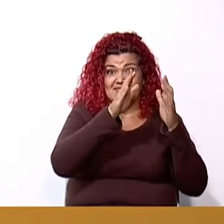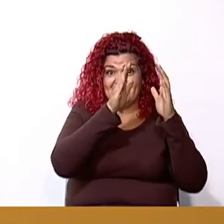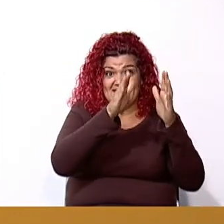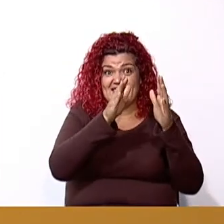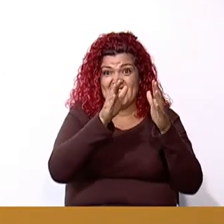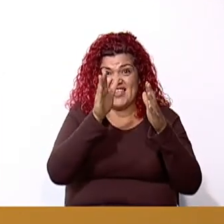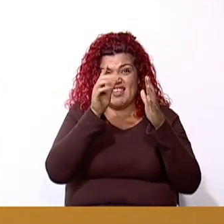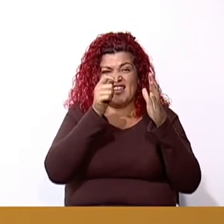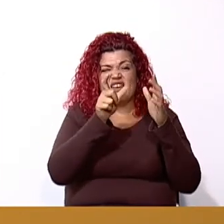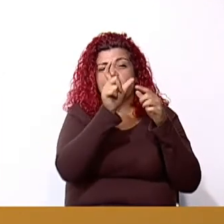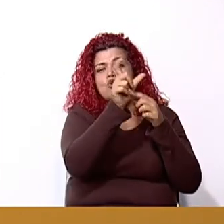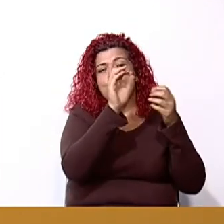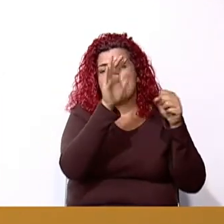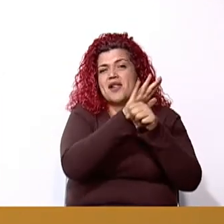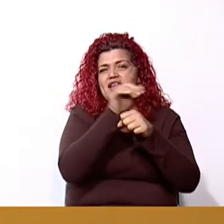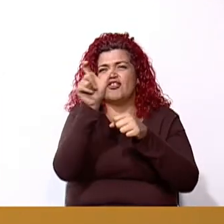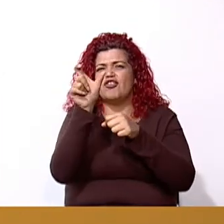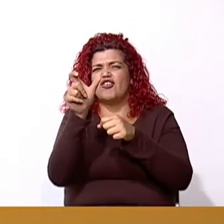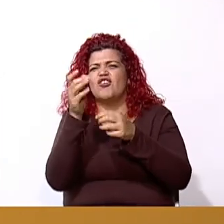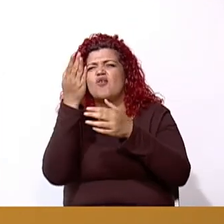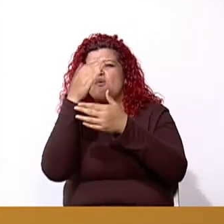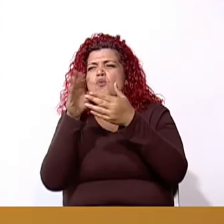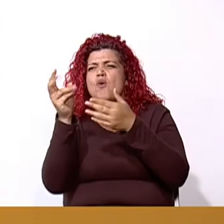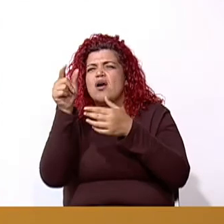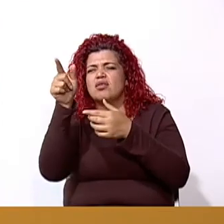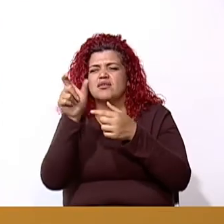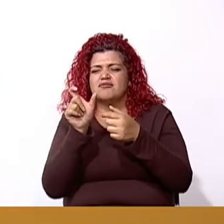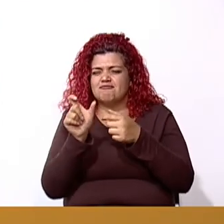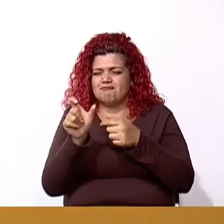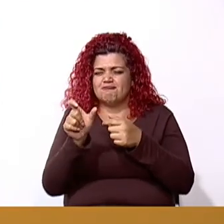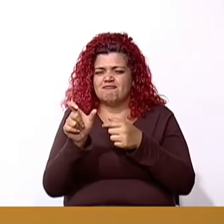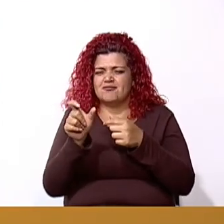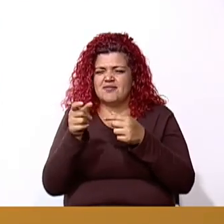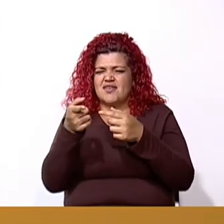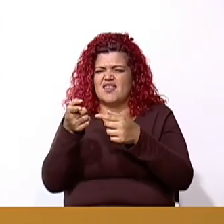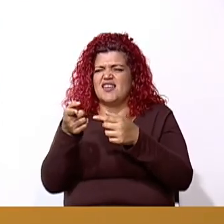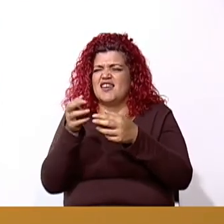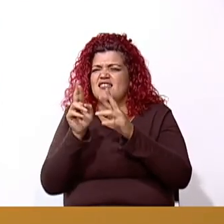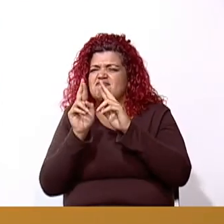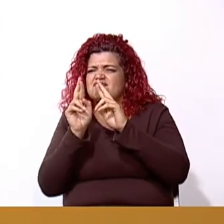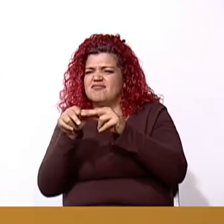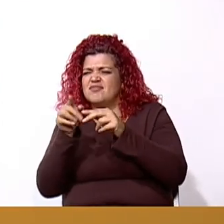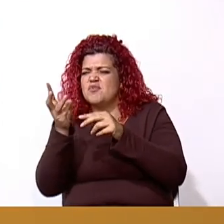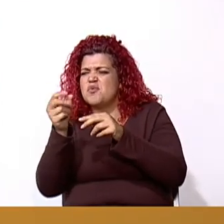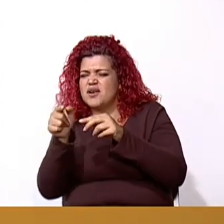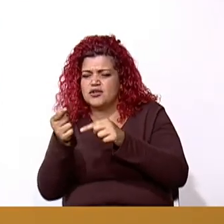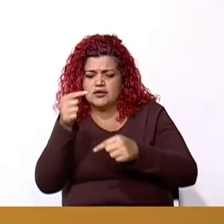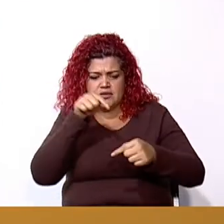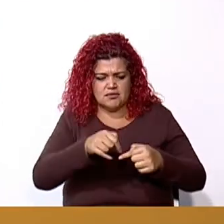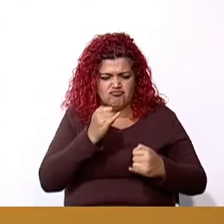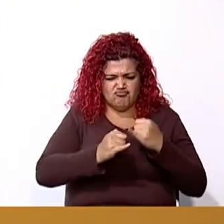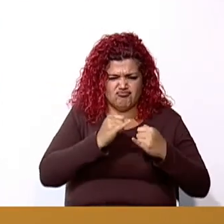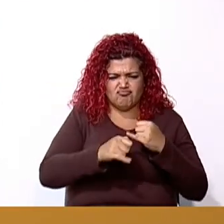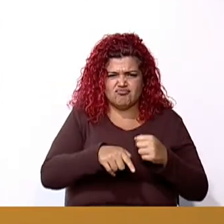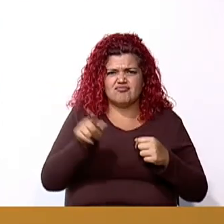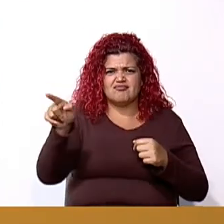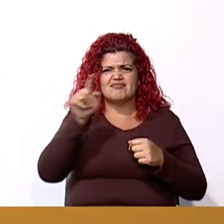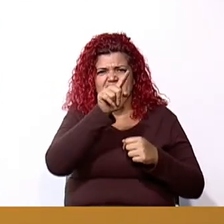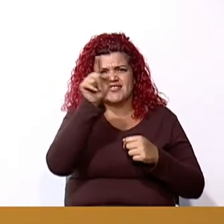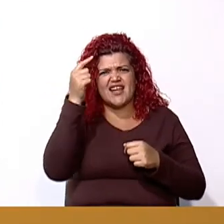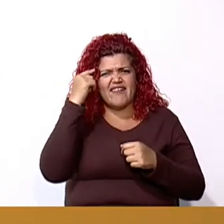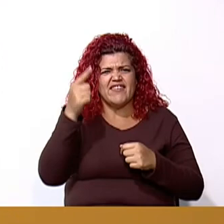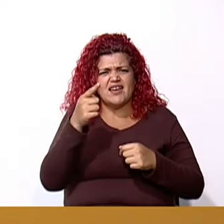el divisor, el cociente y el residuo. ¿Lograron descubrir cuándo